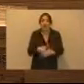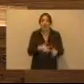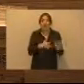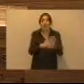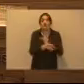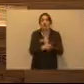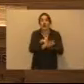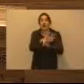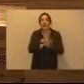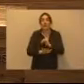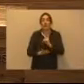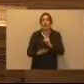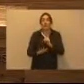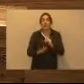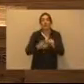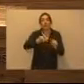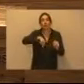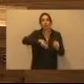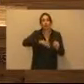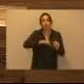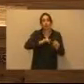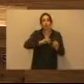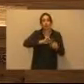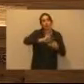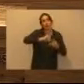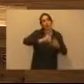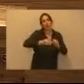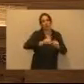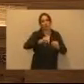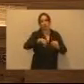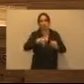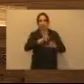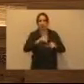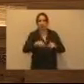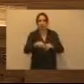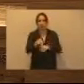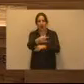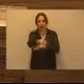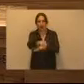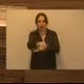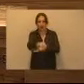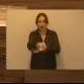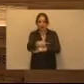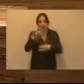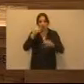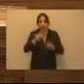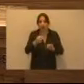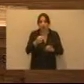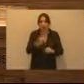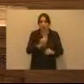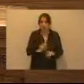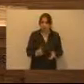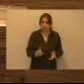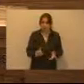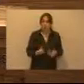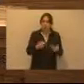la cocina los trabajamos y después los hacemos más llevaderos. Eso no es así. Para ello vamos a darles